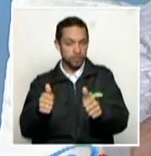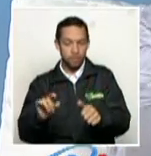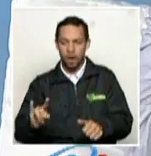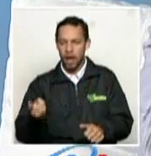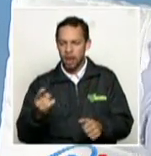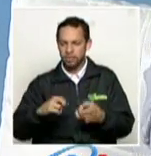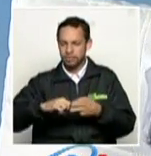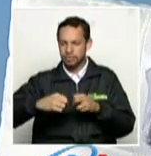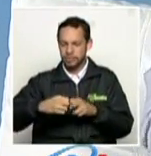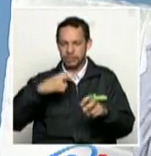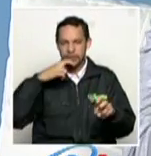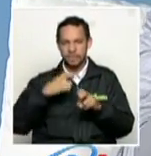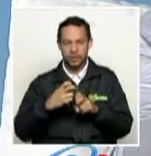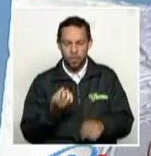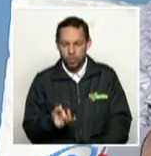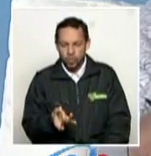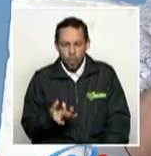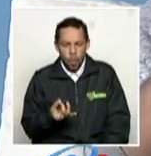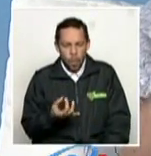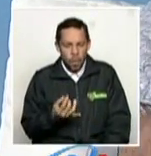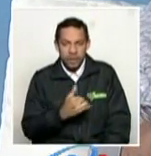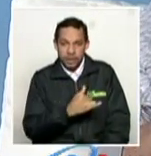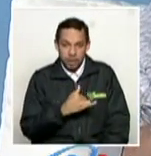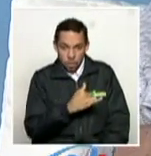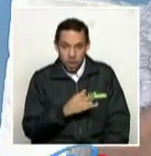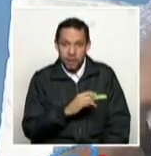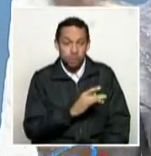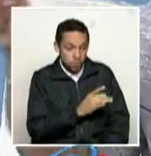dolor y alguien de mi familia tenga el mismo dolor,